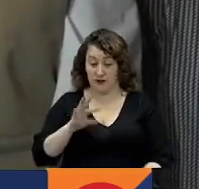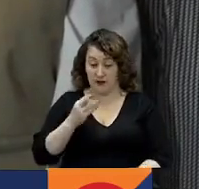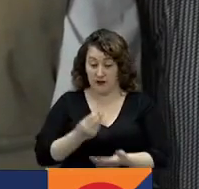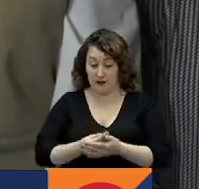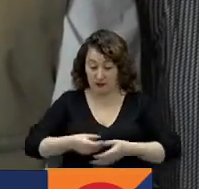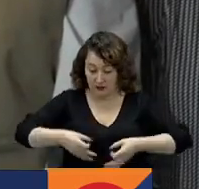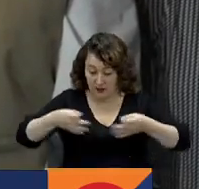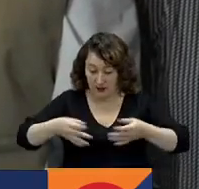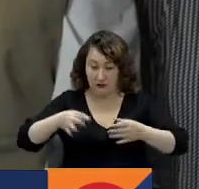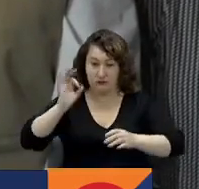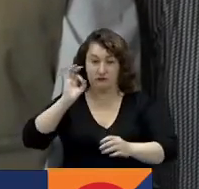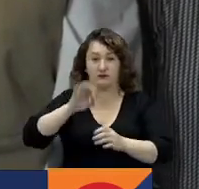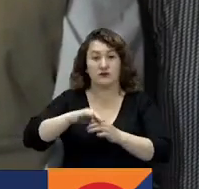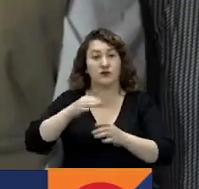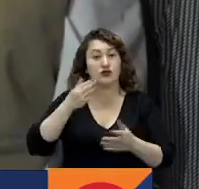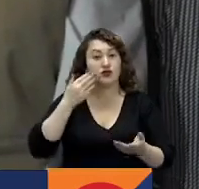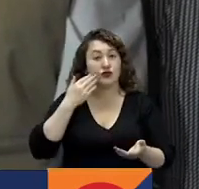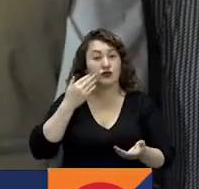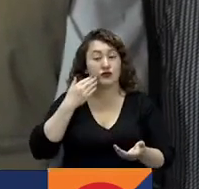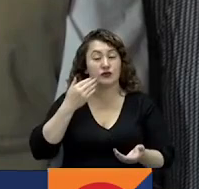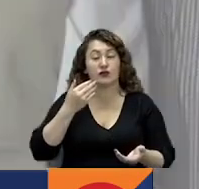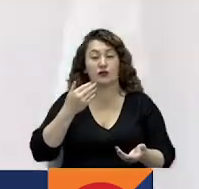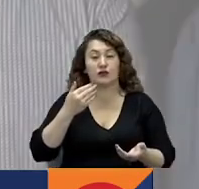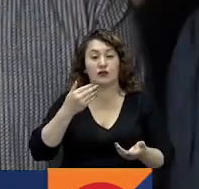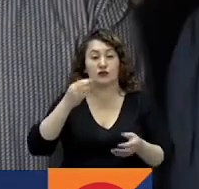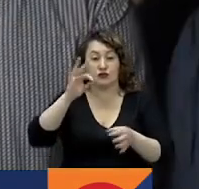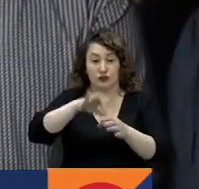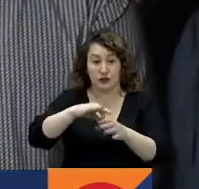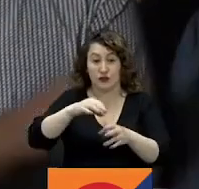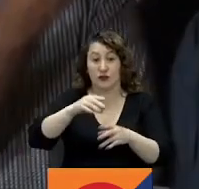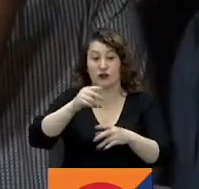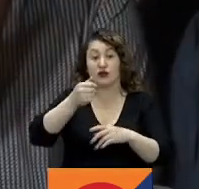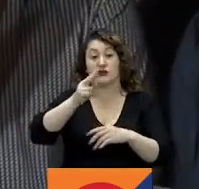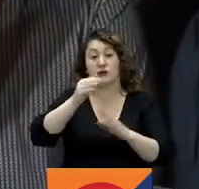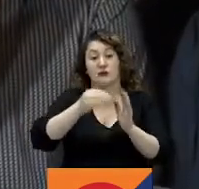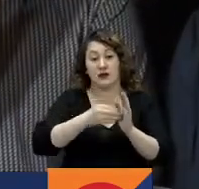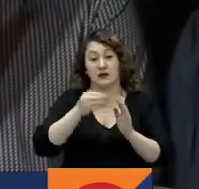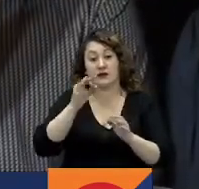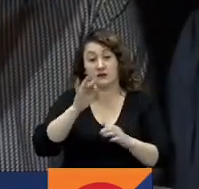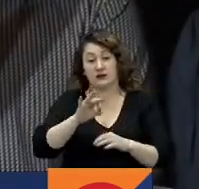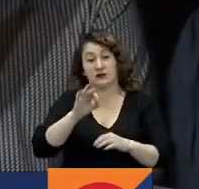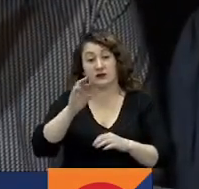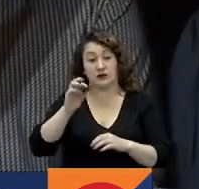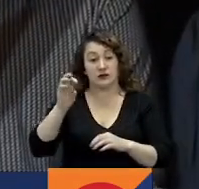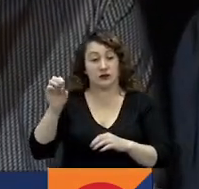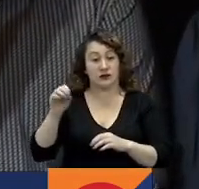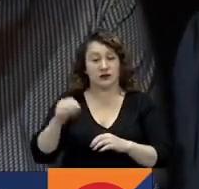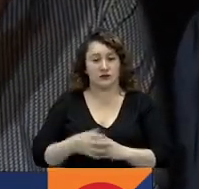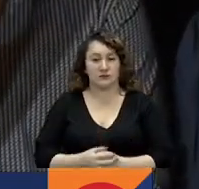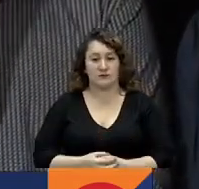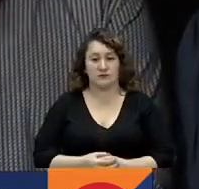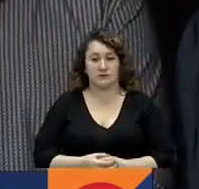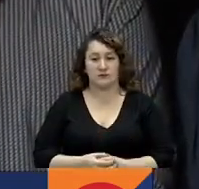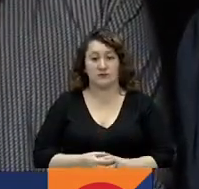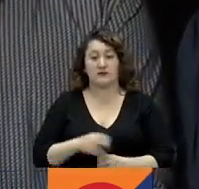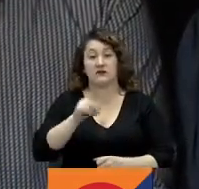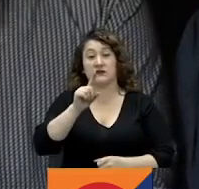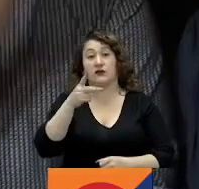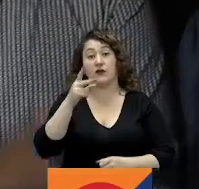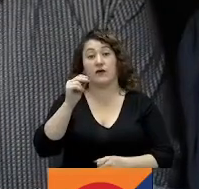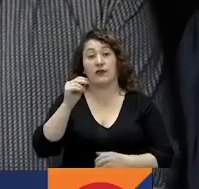en 12.837 puestos de votación. Como Registraduría garantizaremos 120.000 mesas en el